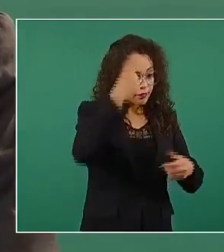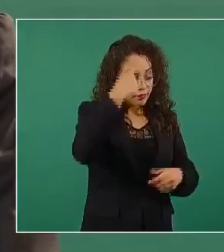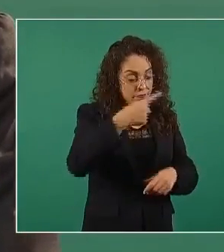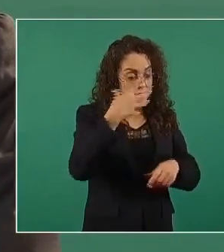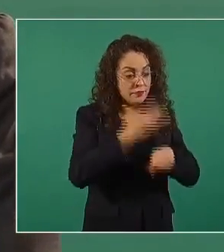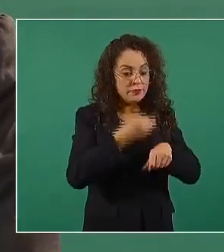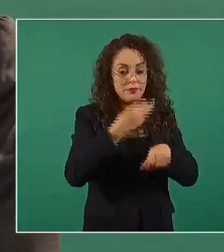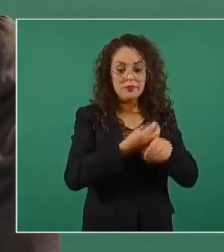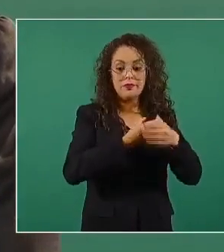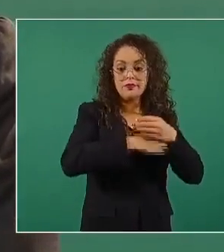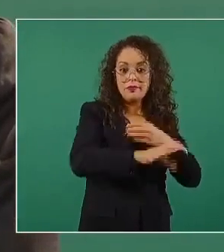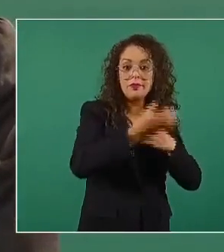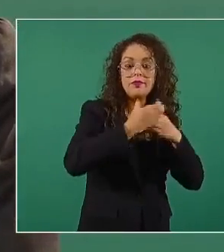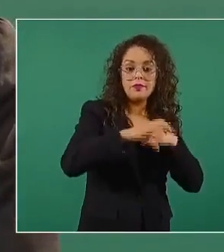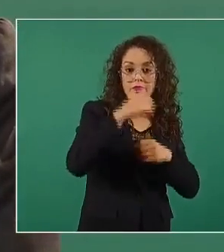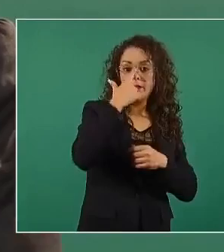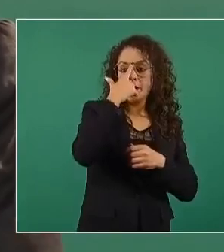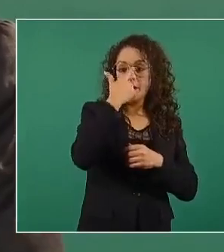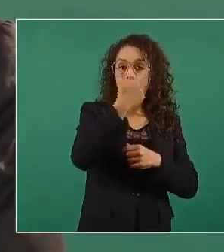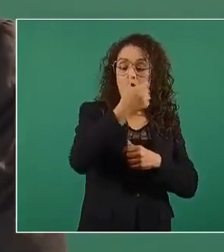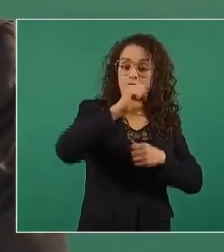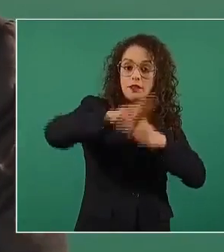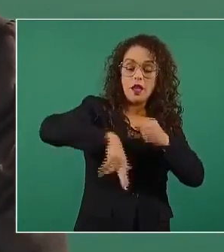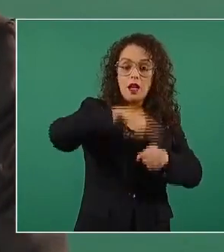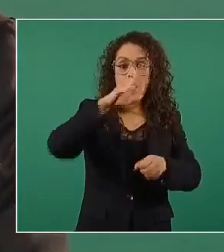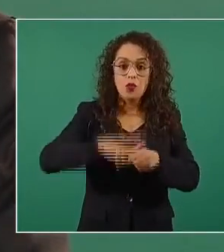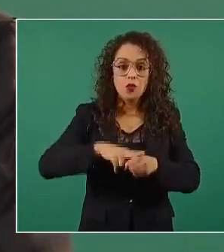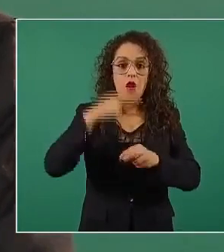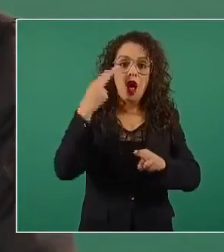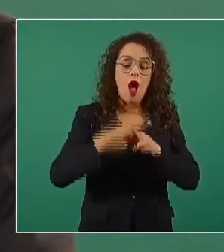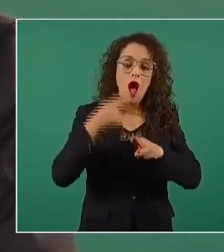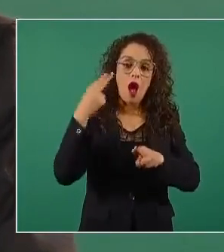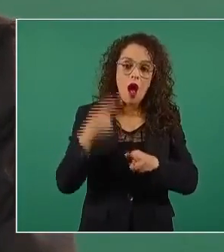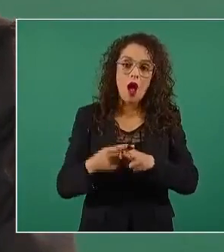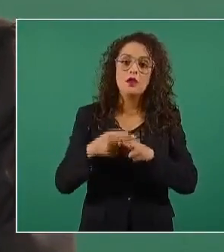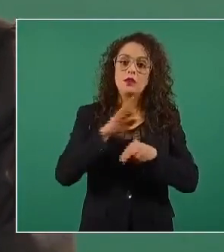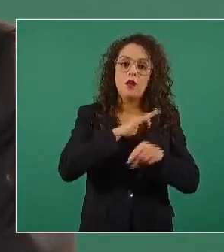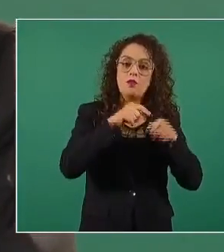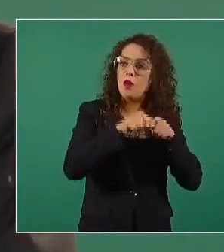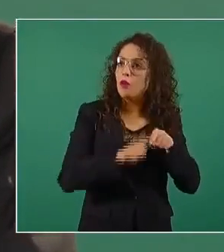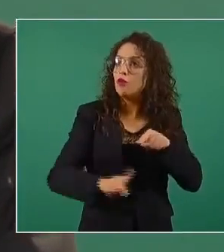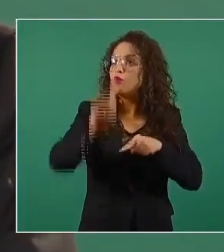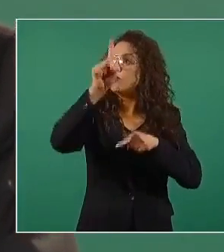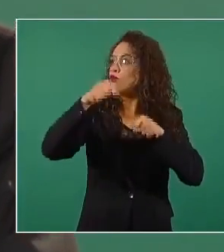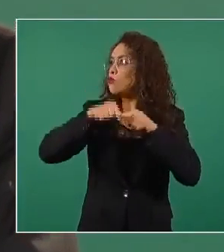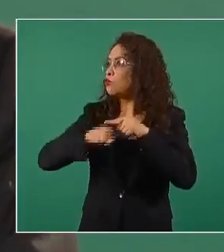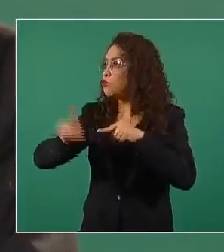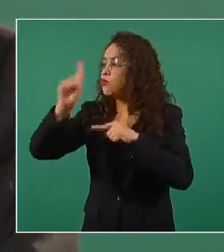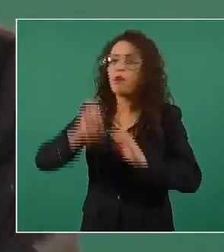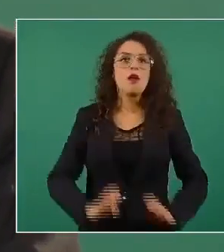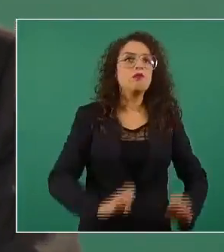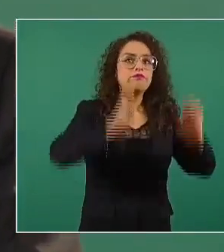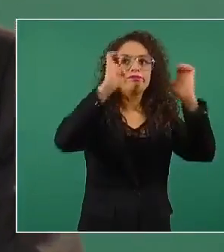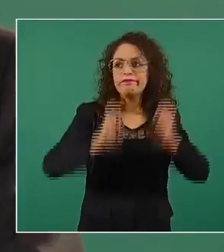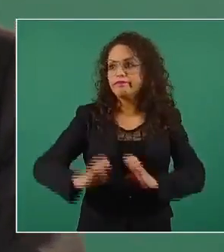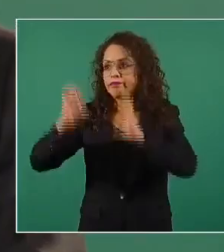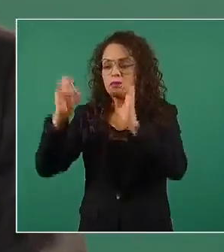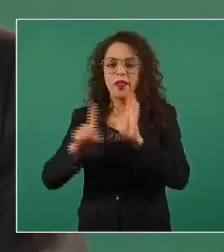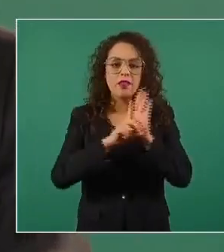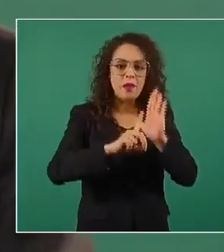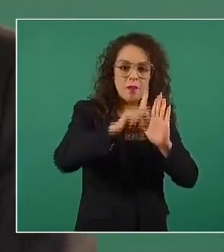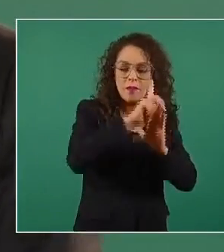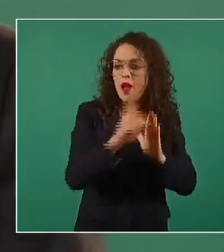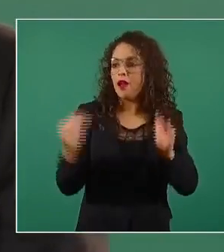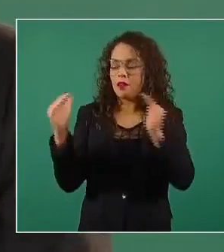y llevar el gas natural hasta las casas, hasta las unidades habitacionales,